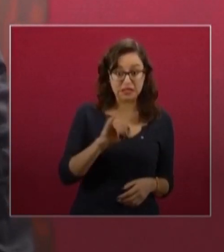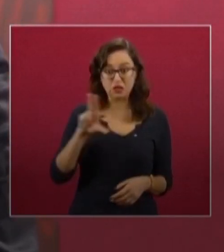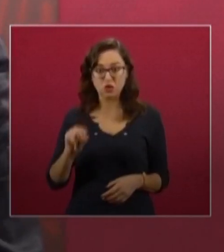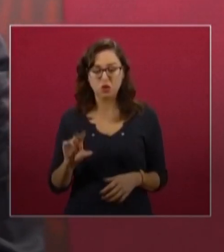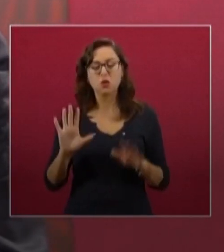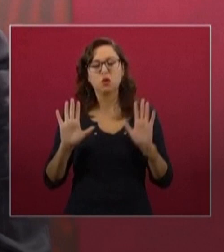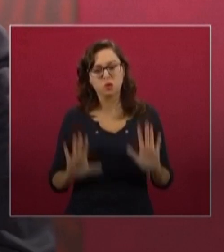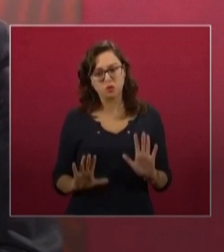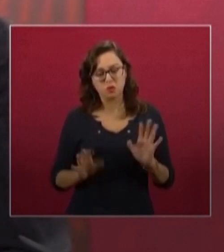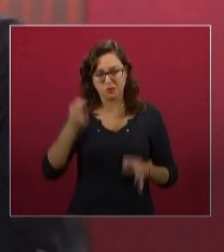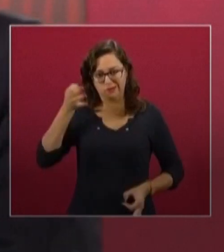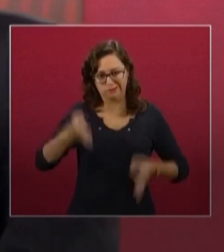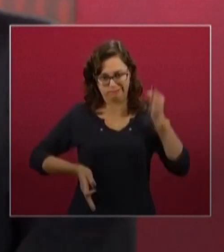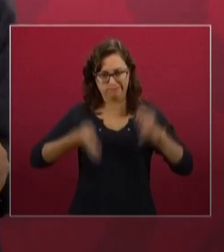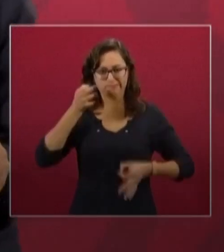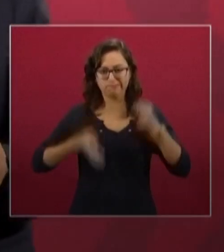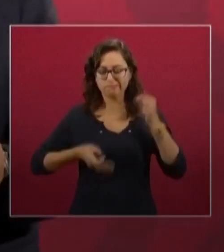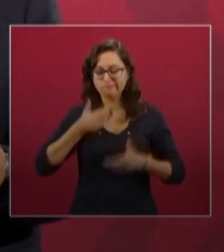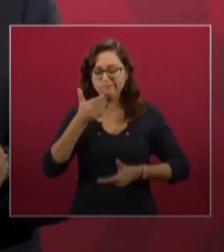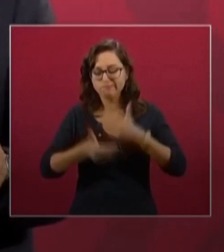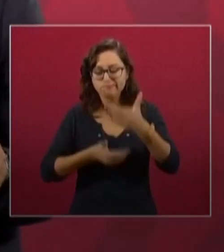No podemos